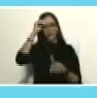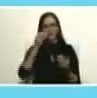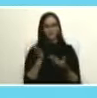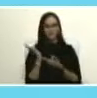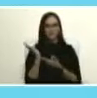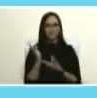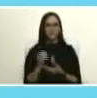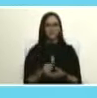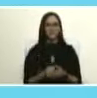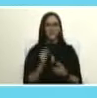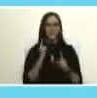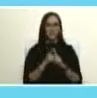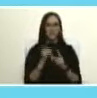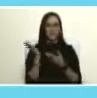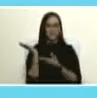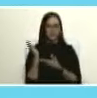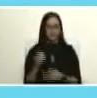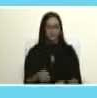adelante, desde Ejido.